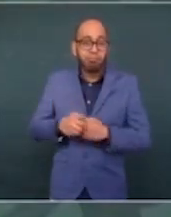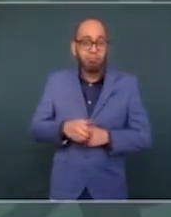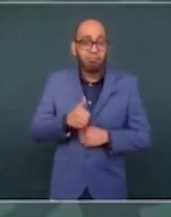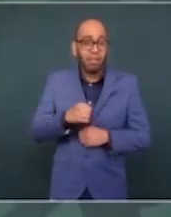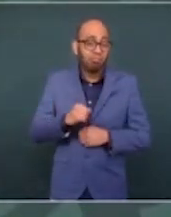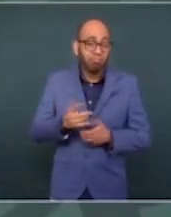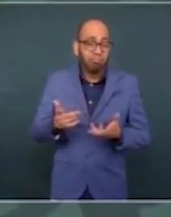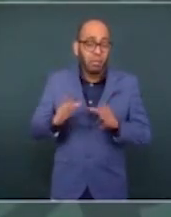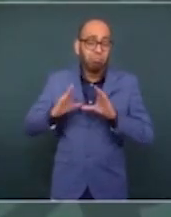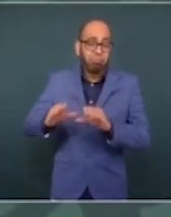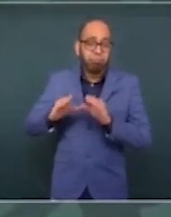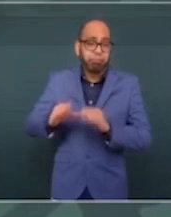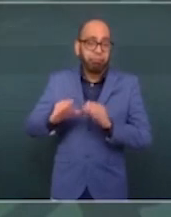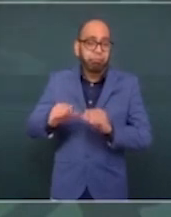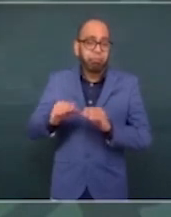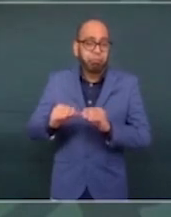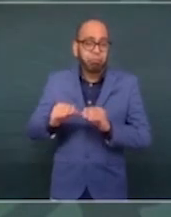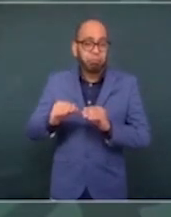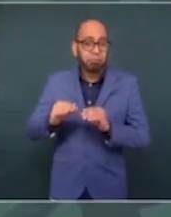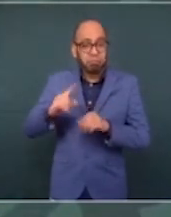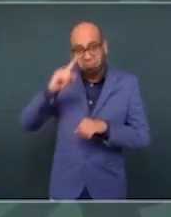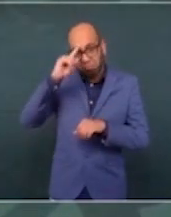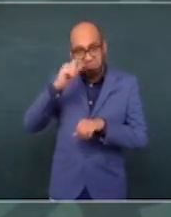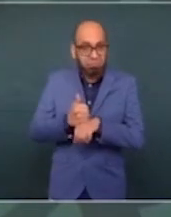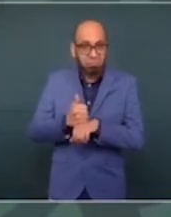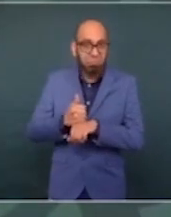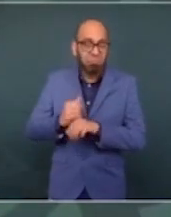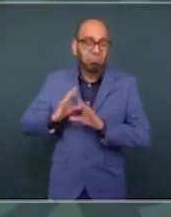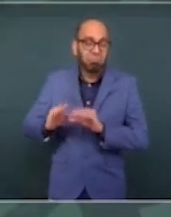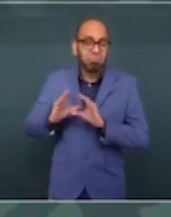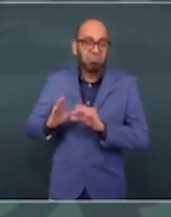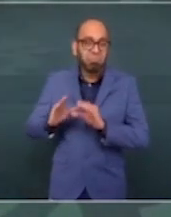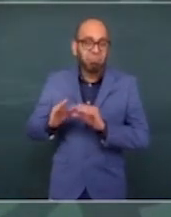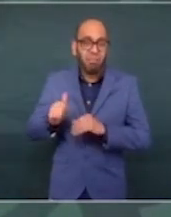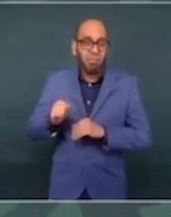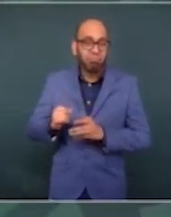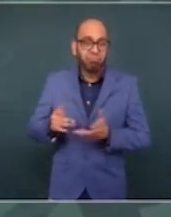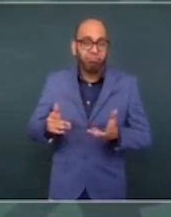es una formación muy dogmática,